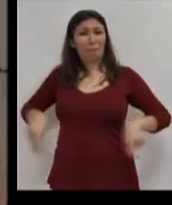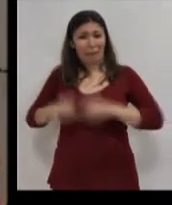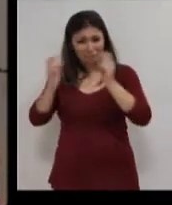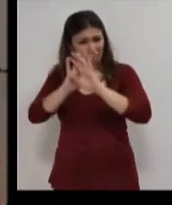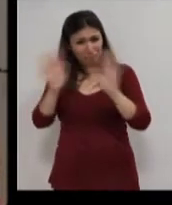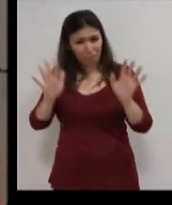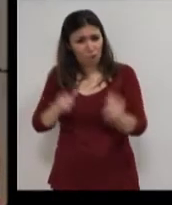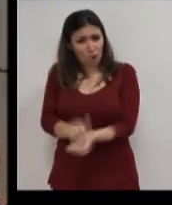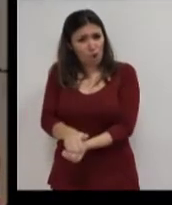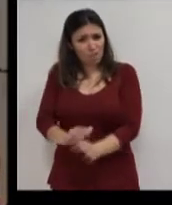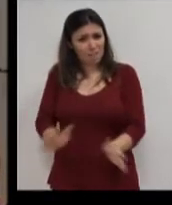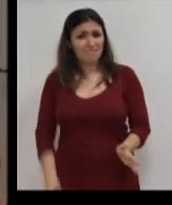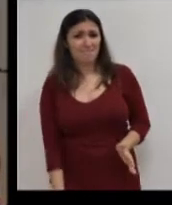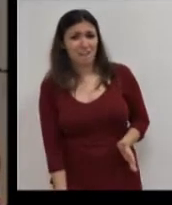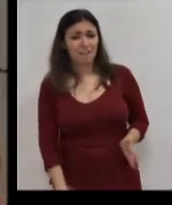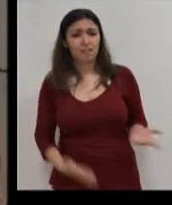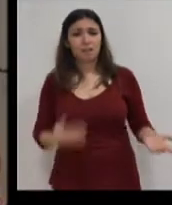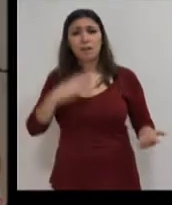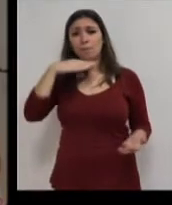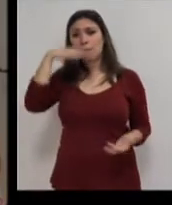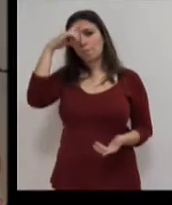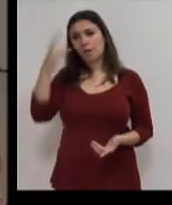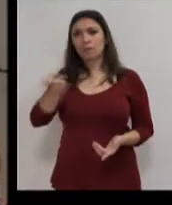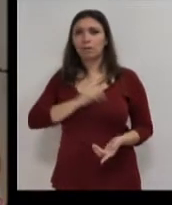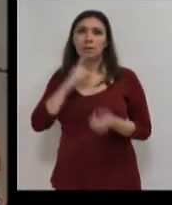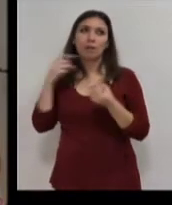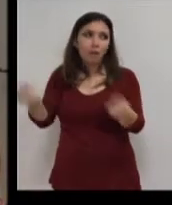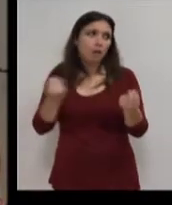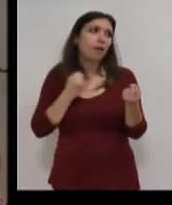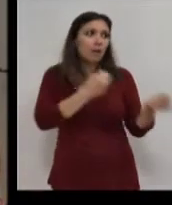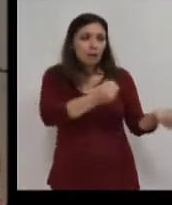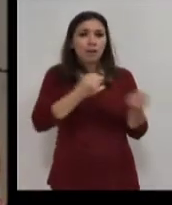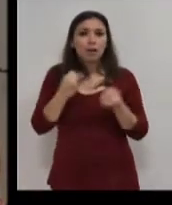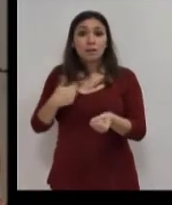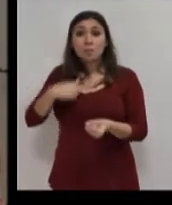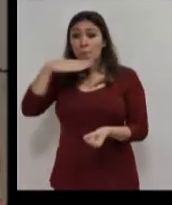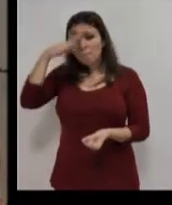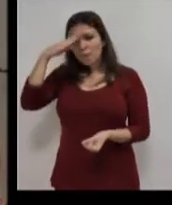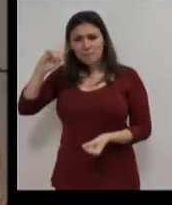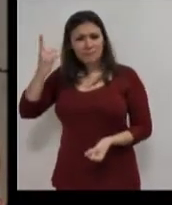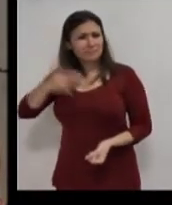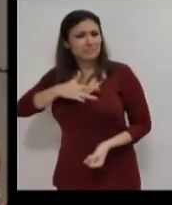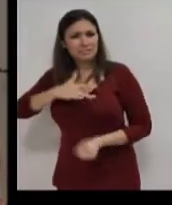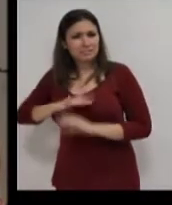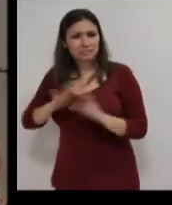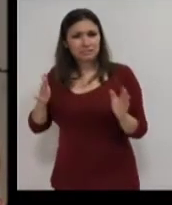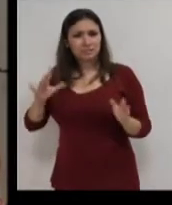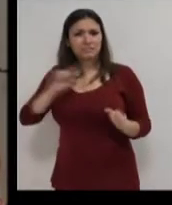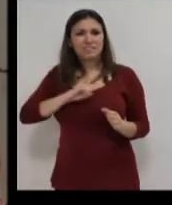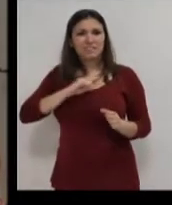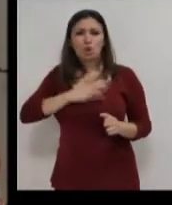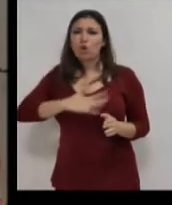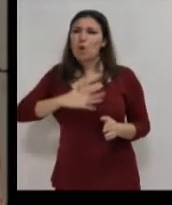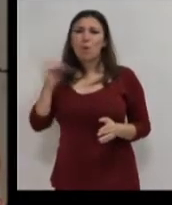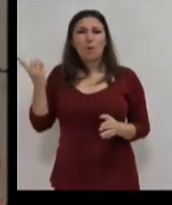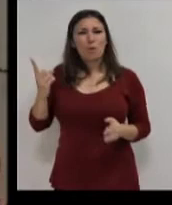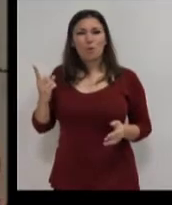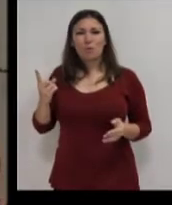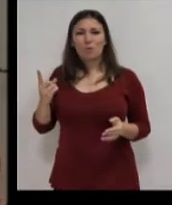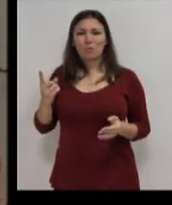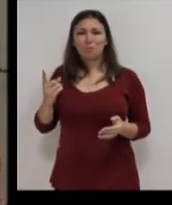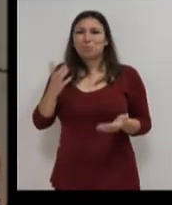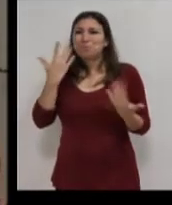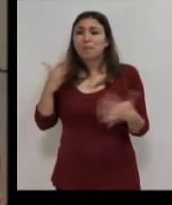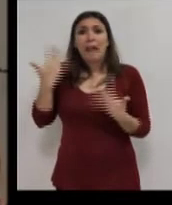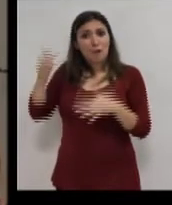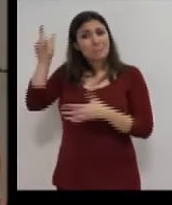una rodilla con una moto, sin caerme nada con nada, torsión, me la destrocé, pues mi padre me llevaba a todos los sitios. Yo a mi padre ha sido una de las personas que más he querido en mi